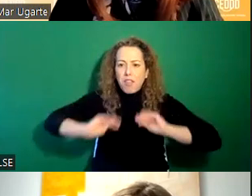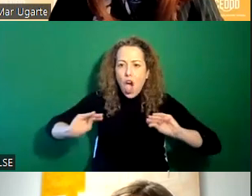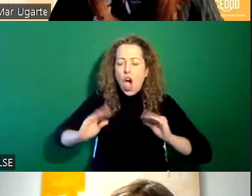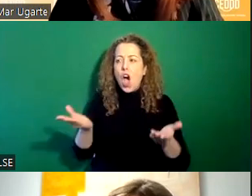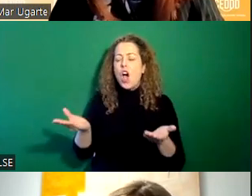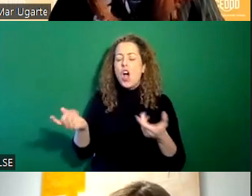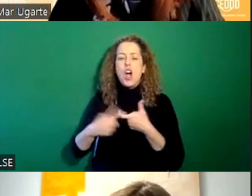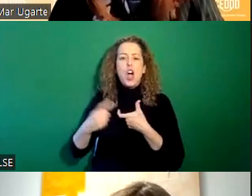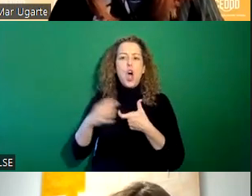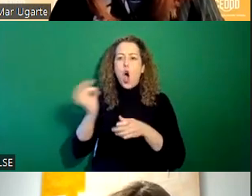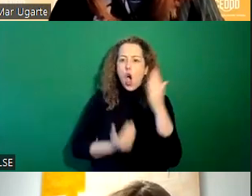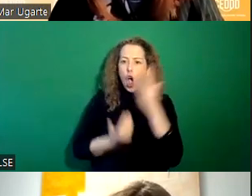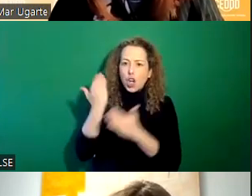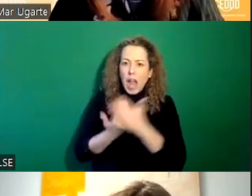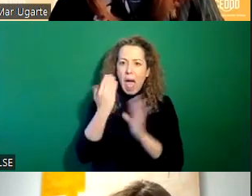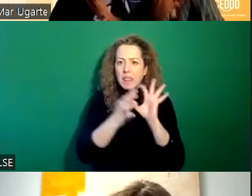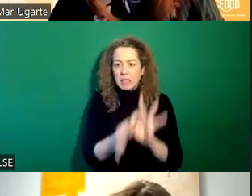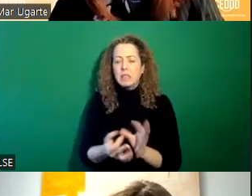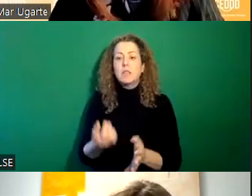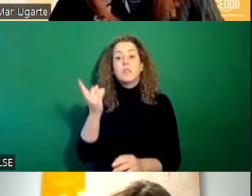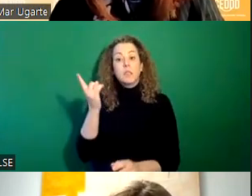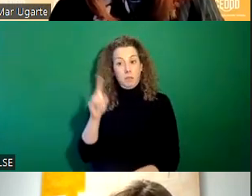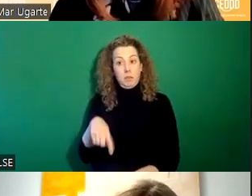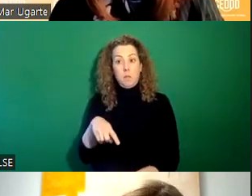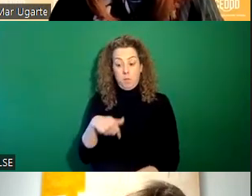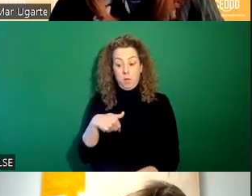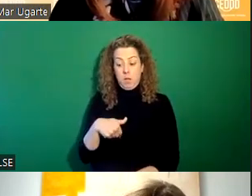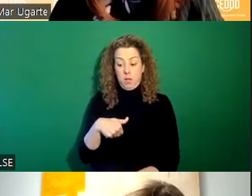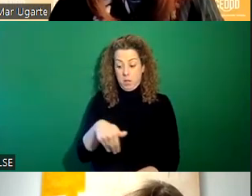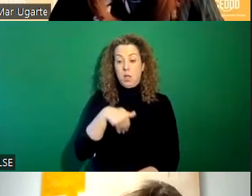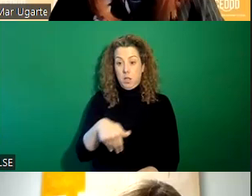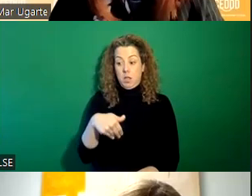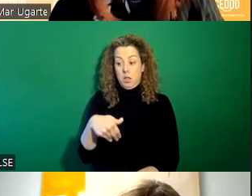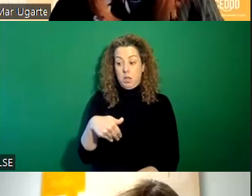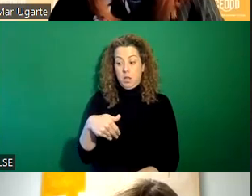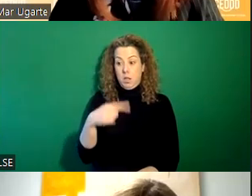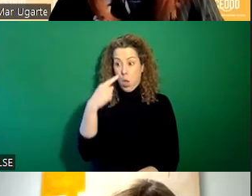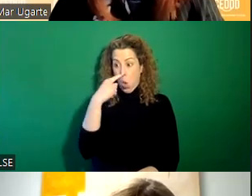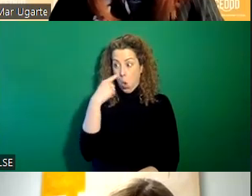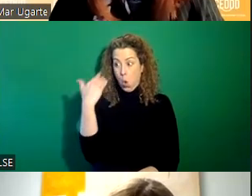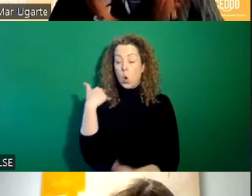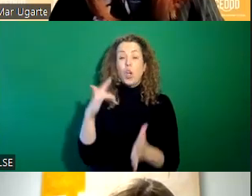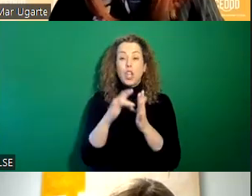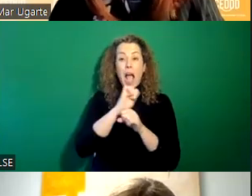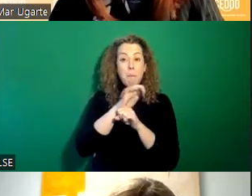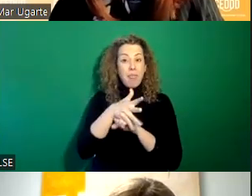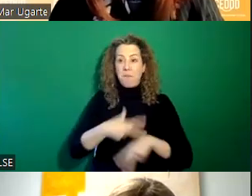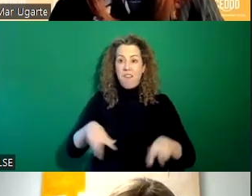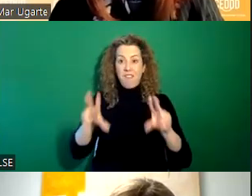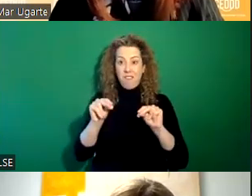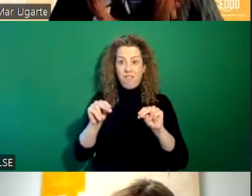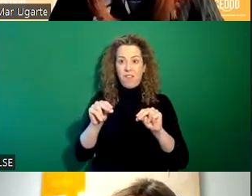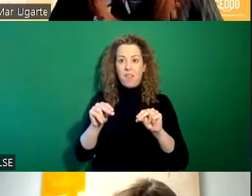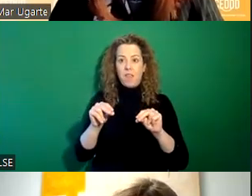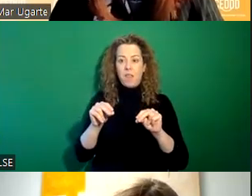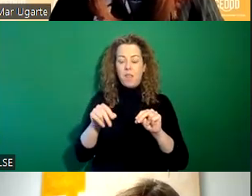en jornadas. Incluso, de hecho, en junio de este año hubo una jornada, una vez pasada la pandemia, en la que todos no podíamos hacer